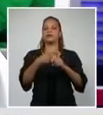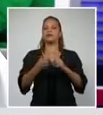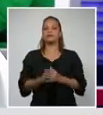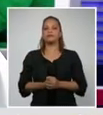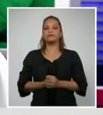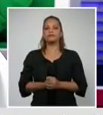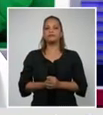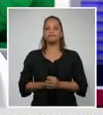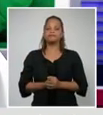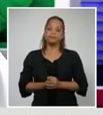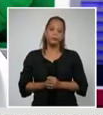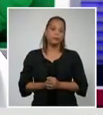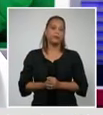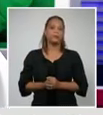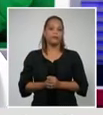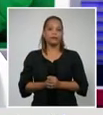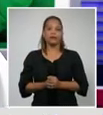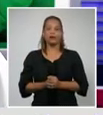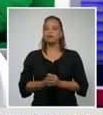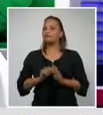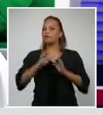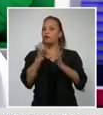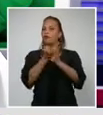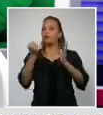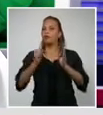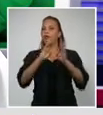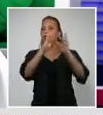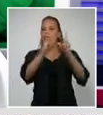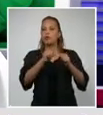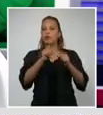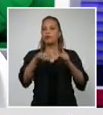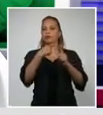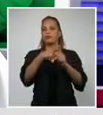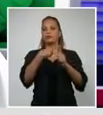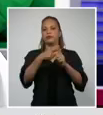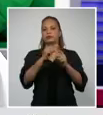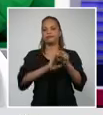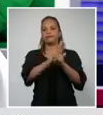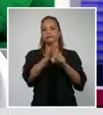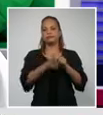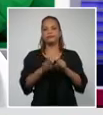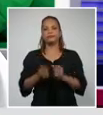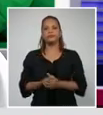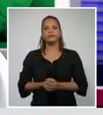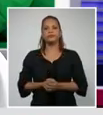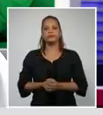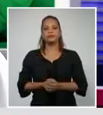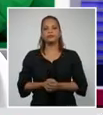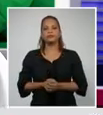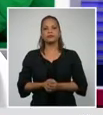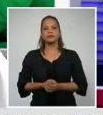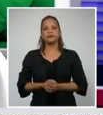ha permitido diagnosticar este número de personas. De los 7.000, del